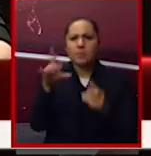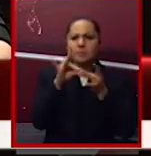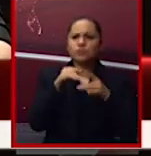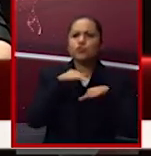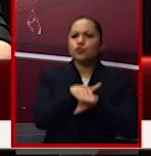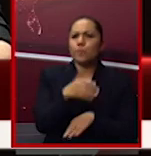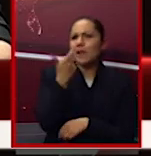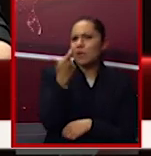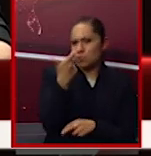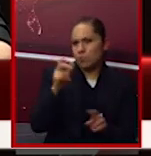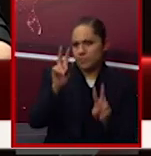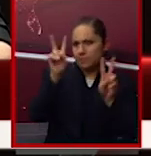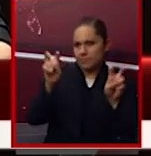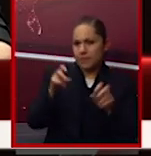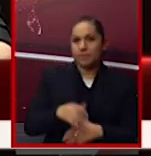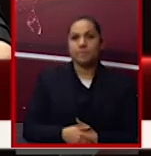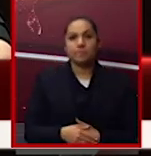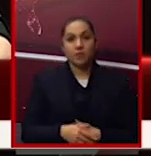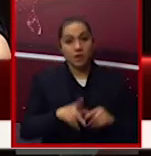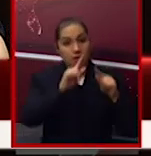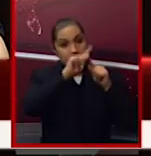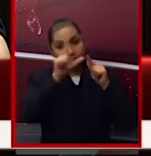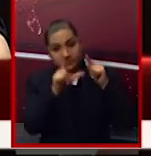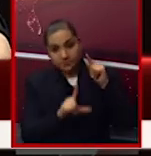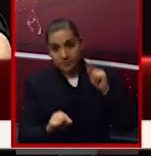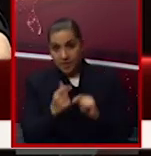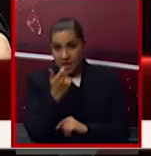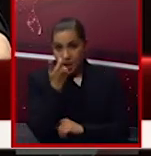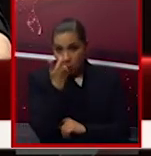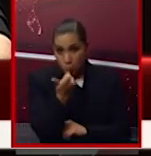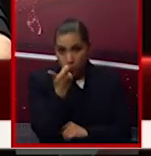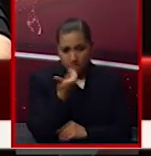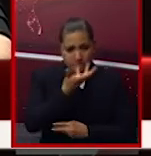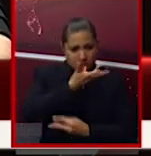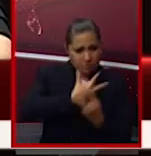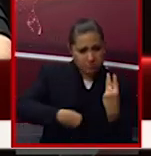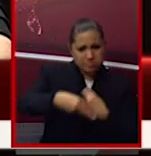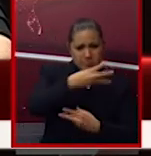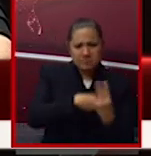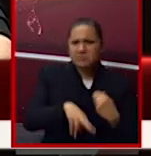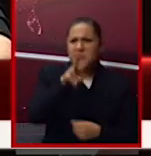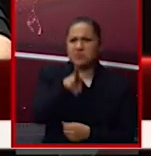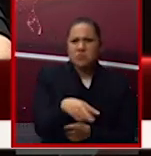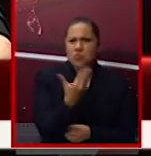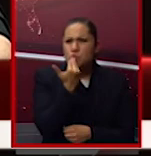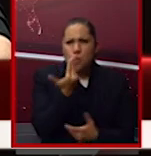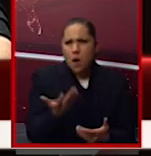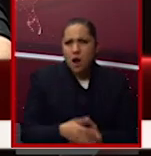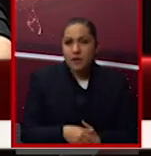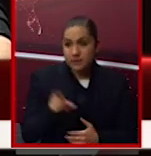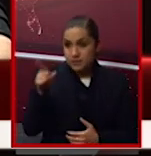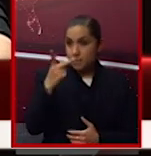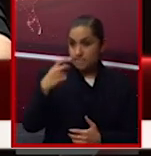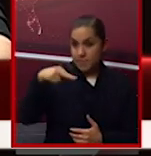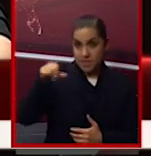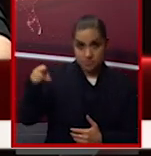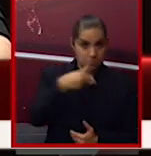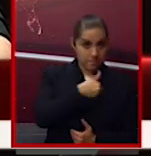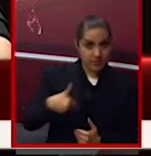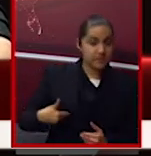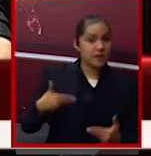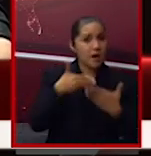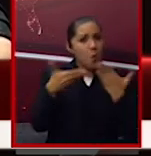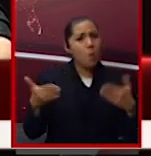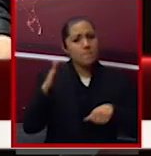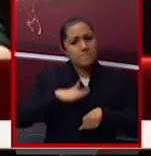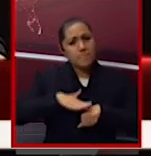¿Cuál desarrollo económico? Con Peña creció la deuda más